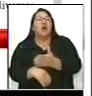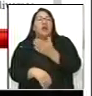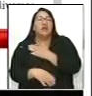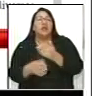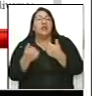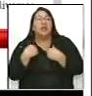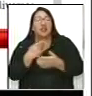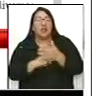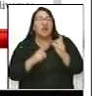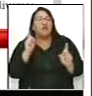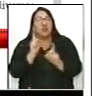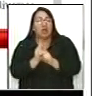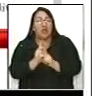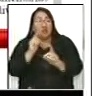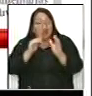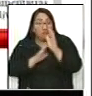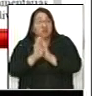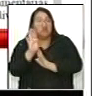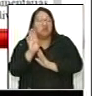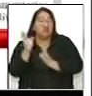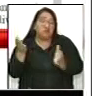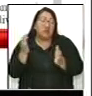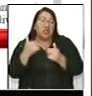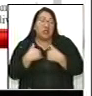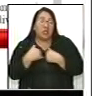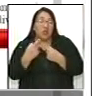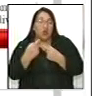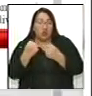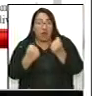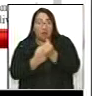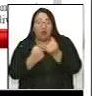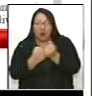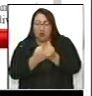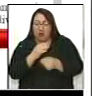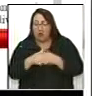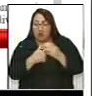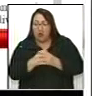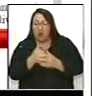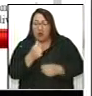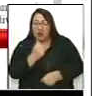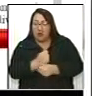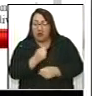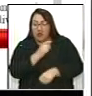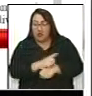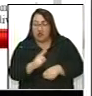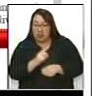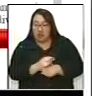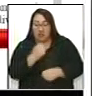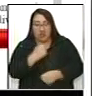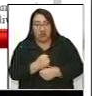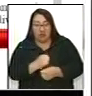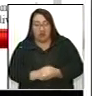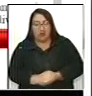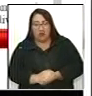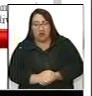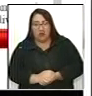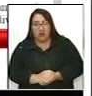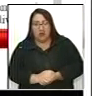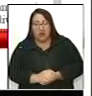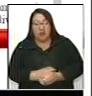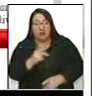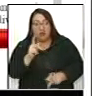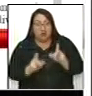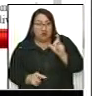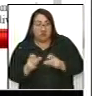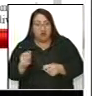tuvieron que afrontar para salir adelante y obtener un respaldo para su eficiente desarrollo laboral. Las personas